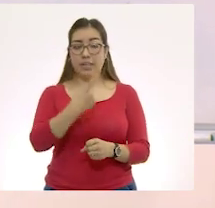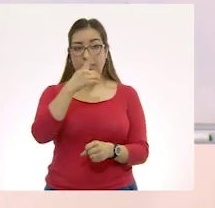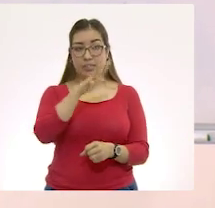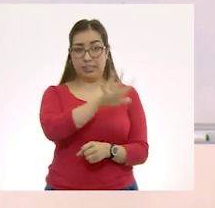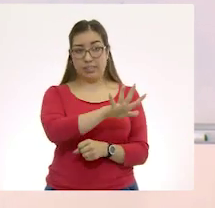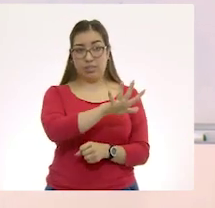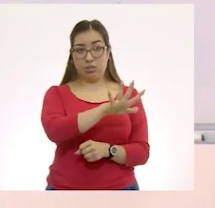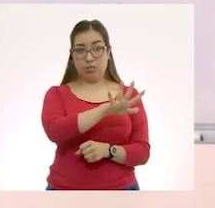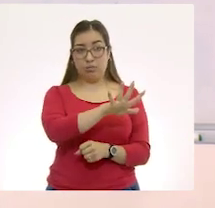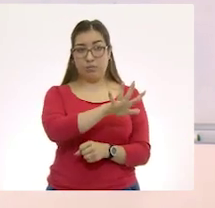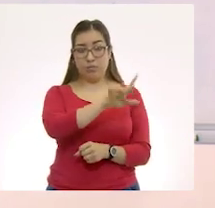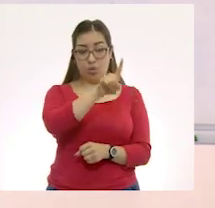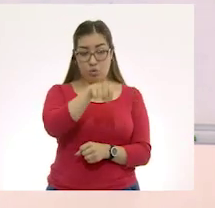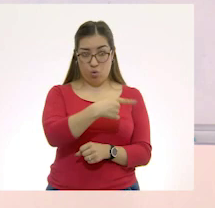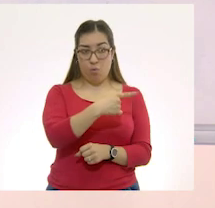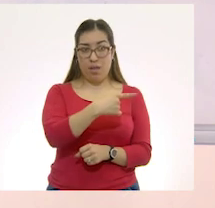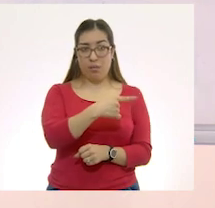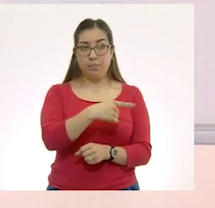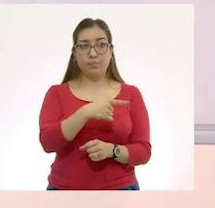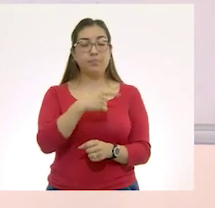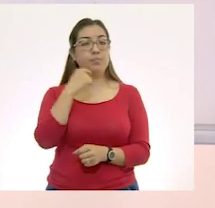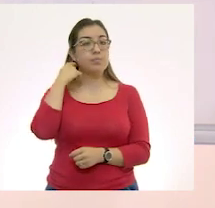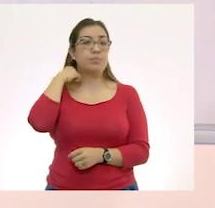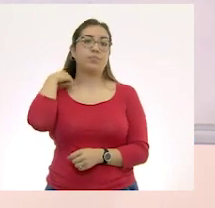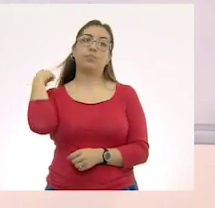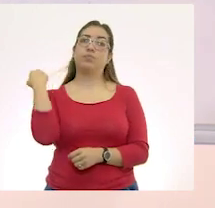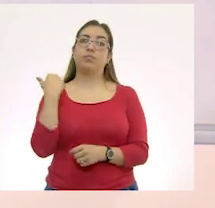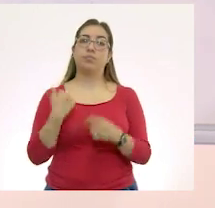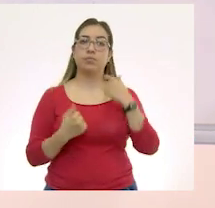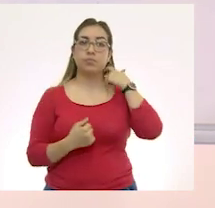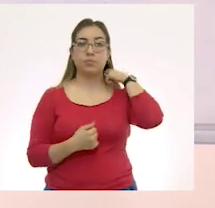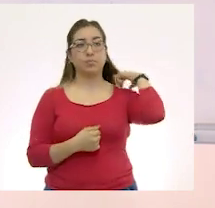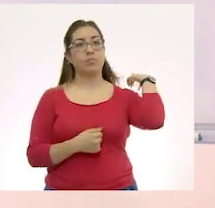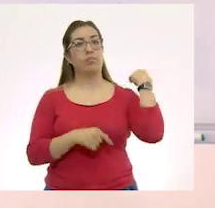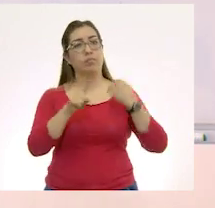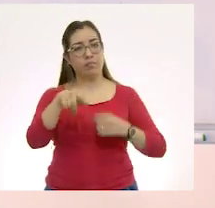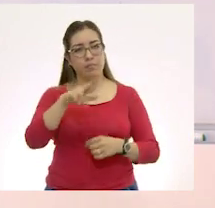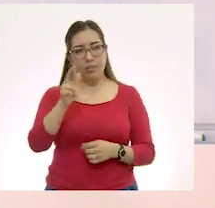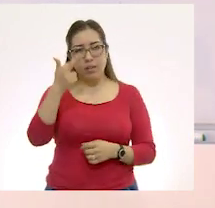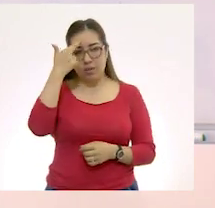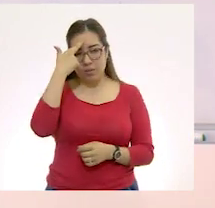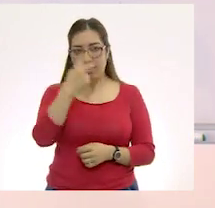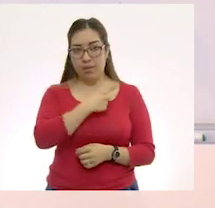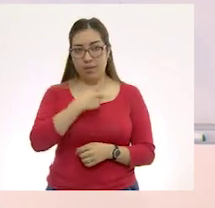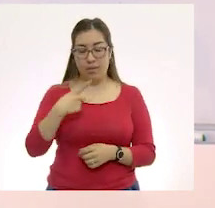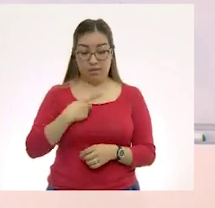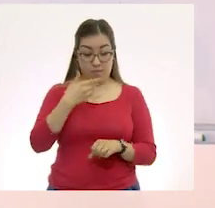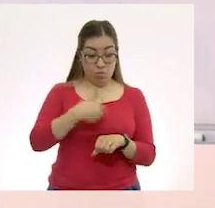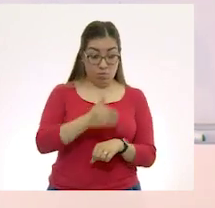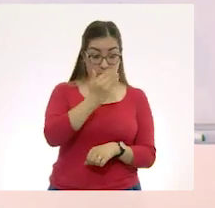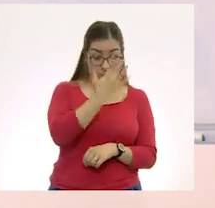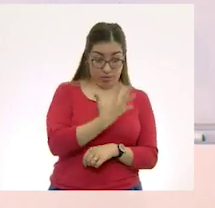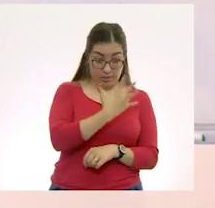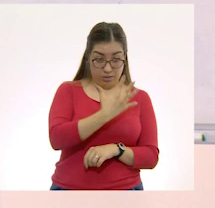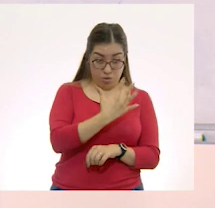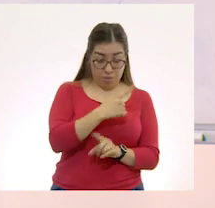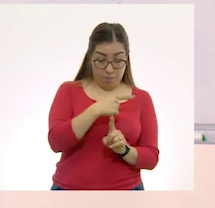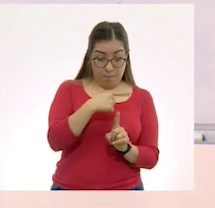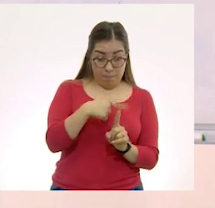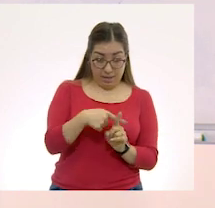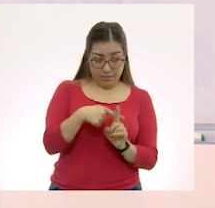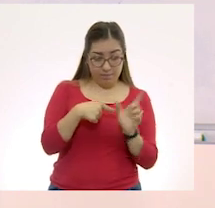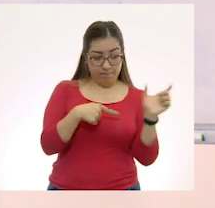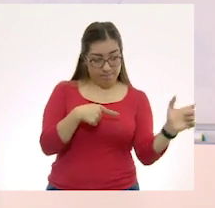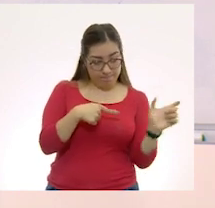y voy a notar una coma ahora recuerden que la regularidad de sumar al número anterior 5